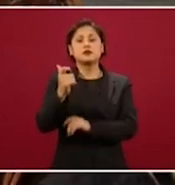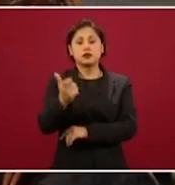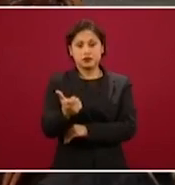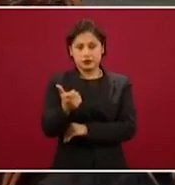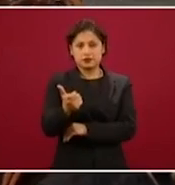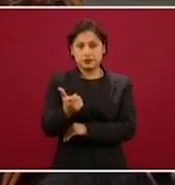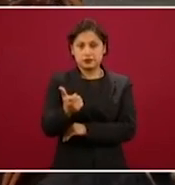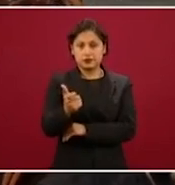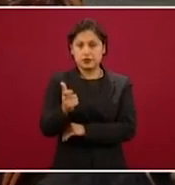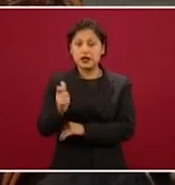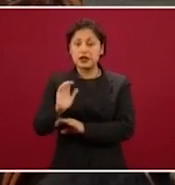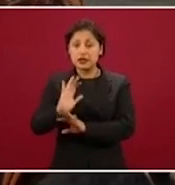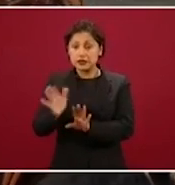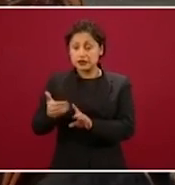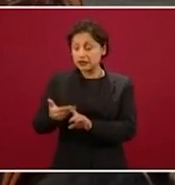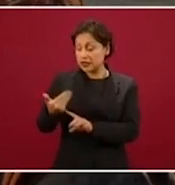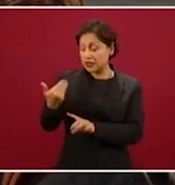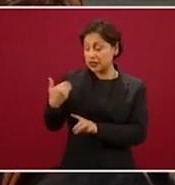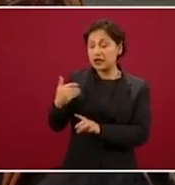mil.